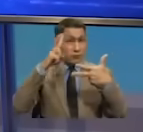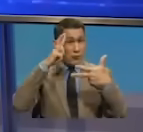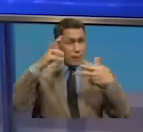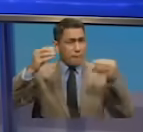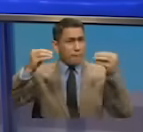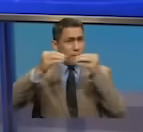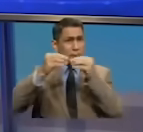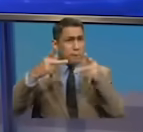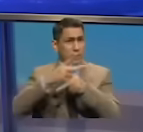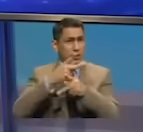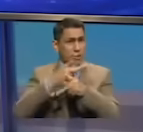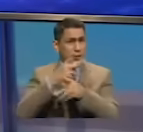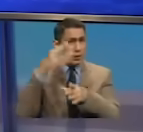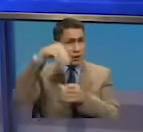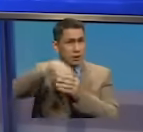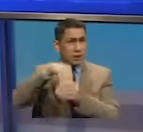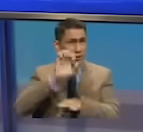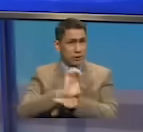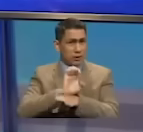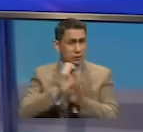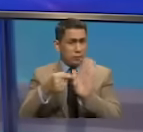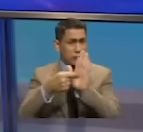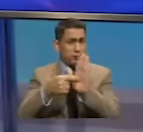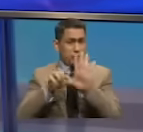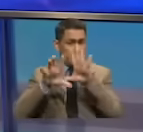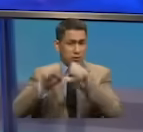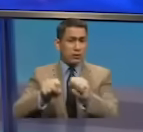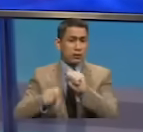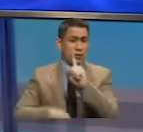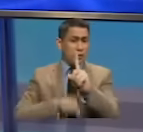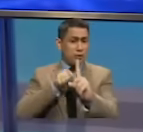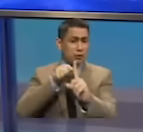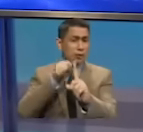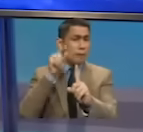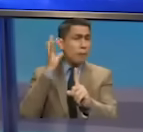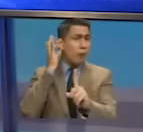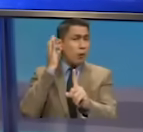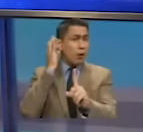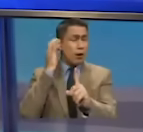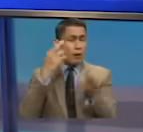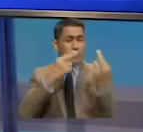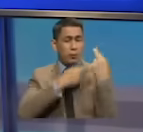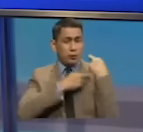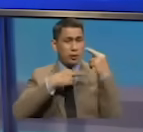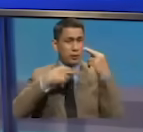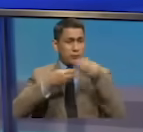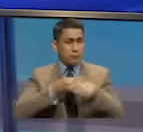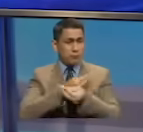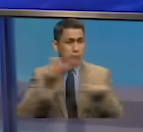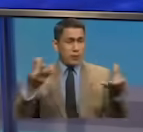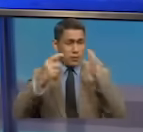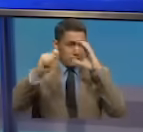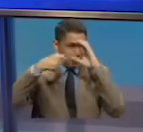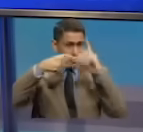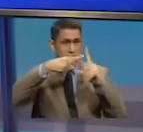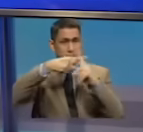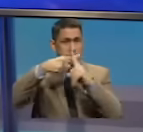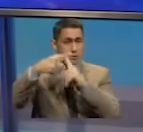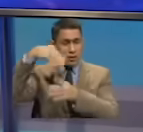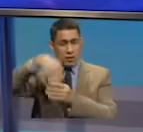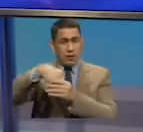La última aprehensión fue la de una mujer acusada de pornografía infantil. Vanessa Filella nos cuenta mucho más.